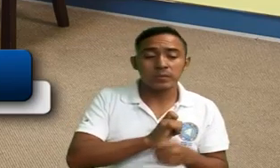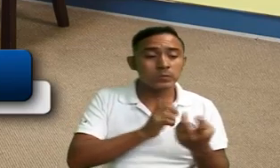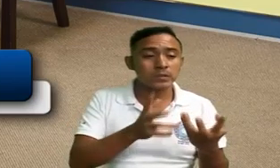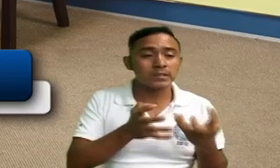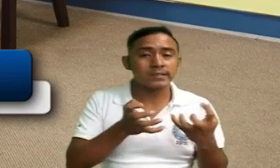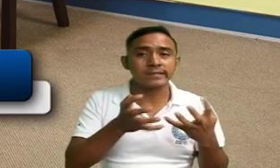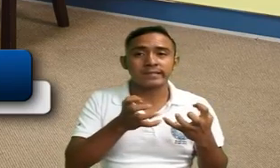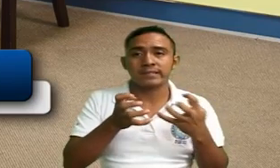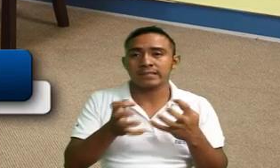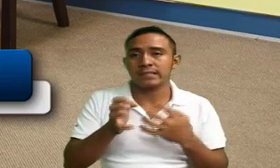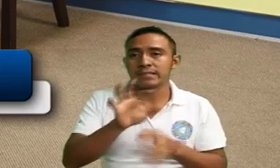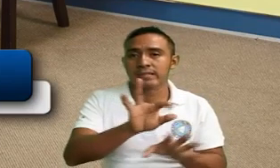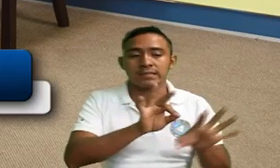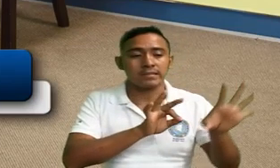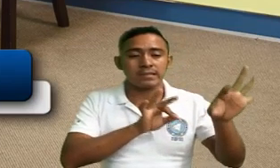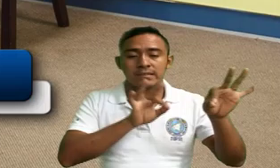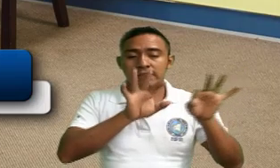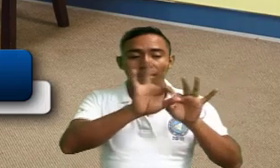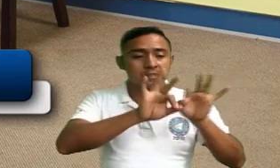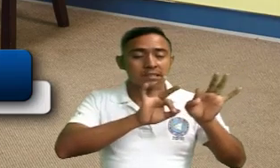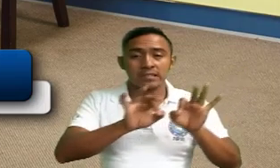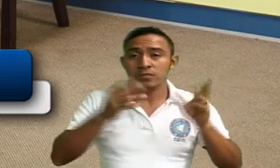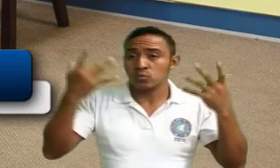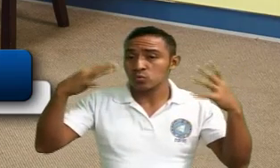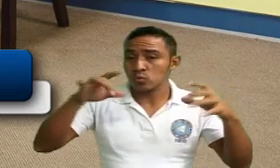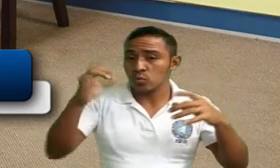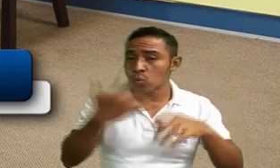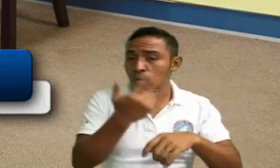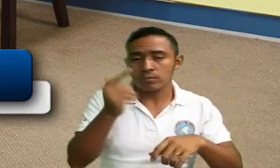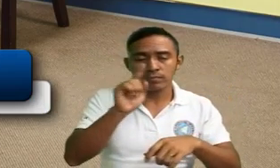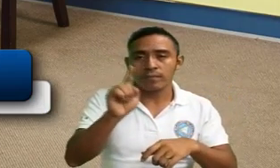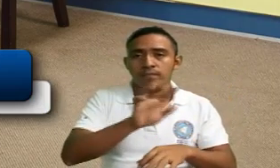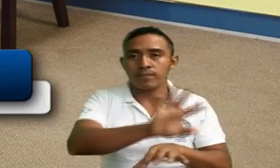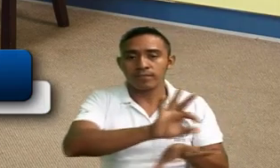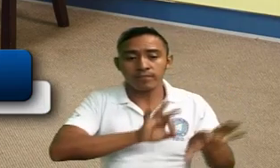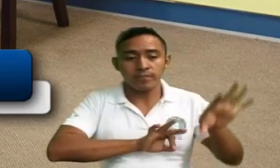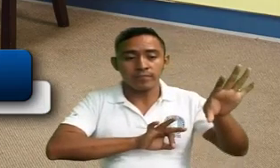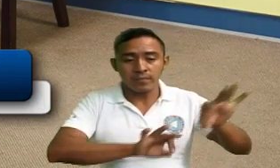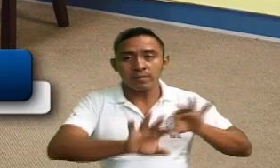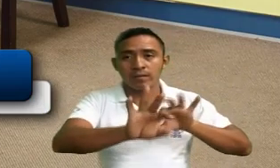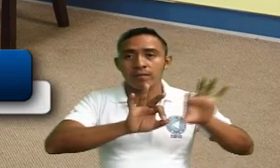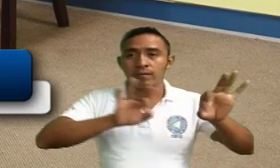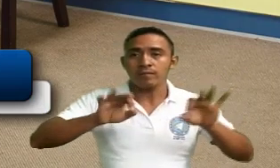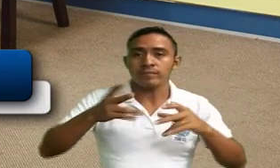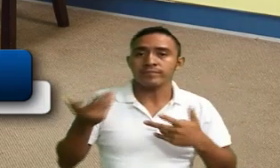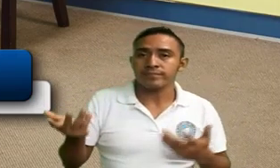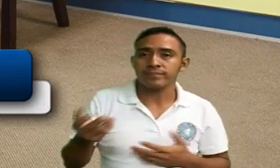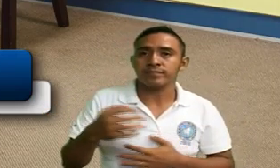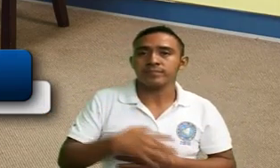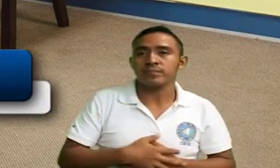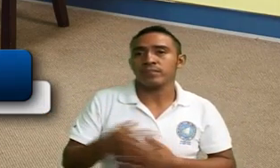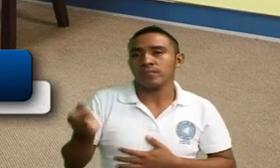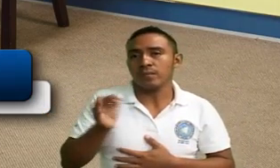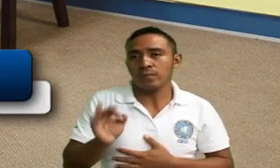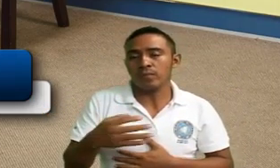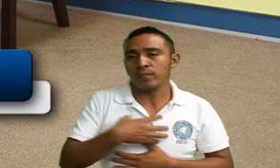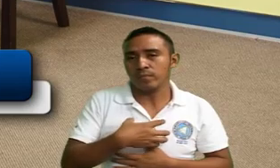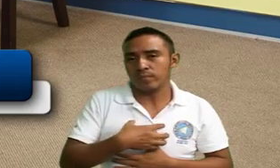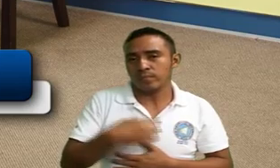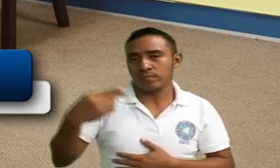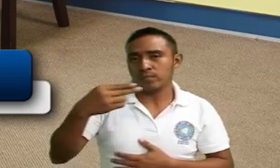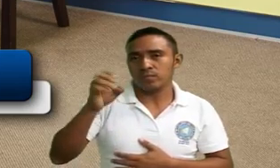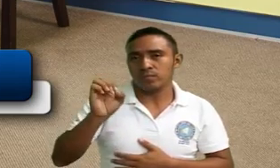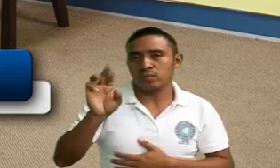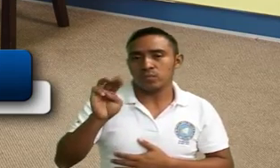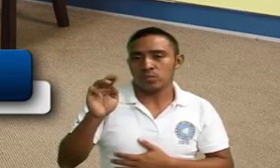apetitos exclusivos por algún tipo de alimento durante este periodo, pero es precisamente desde el punto de vista de la base hormonal. Entonces,